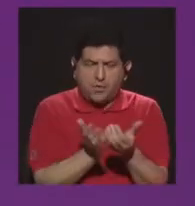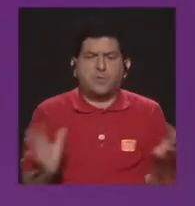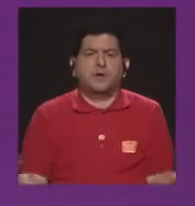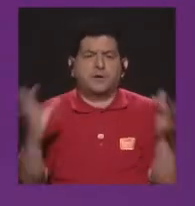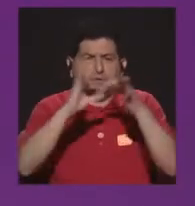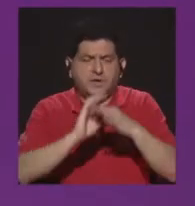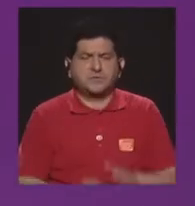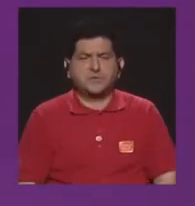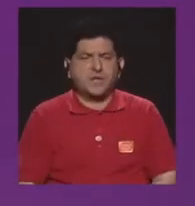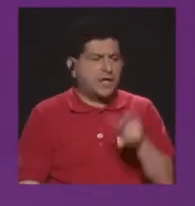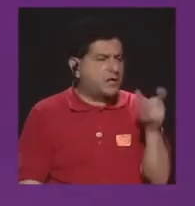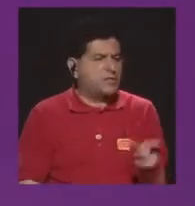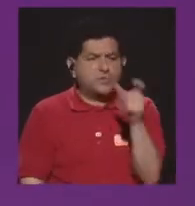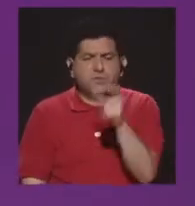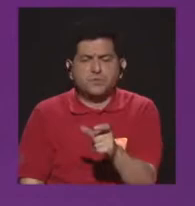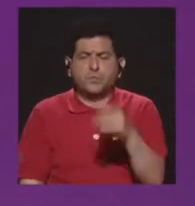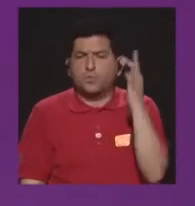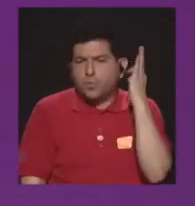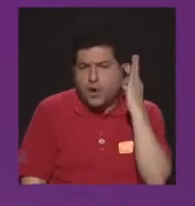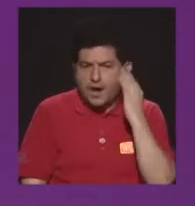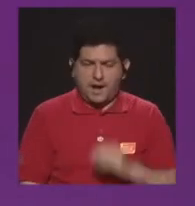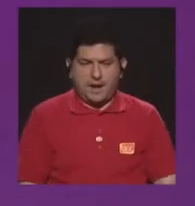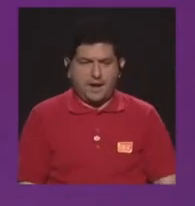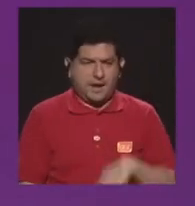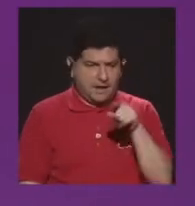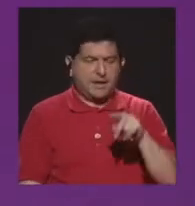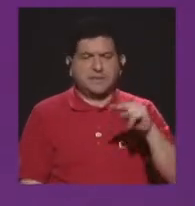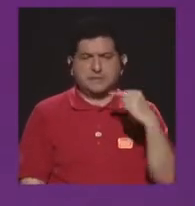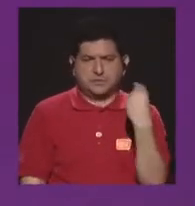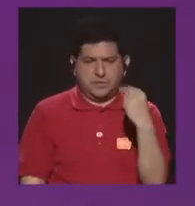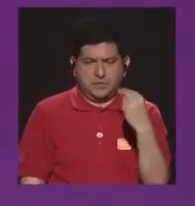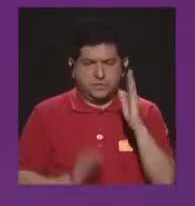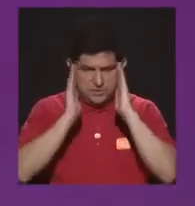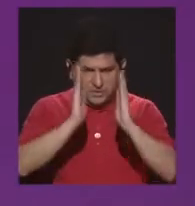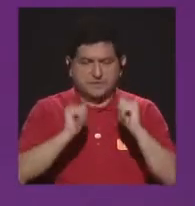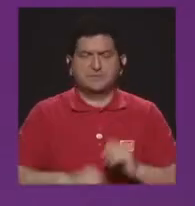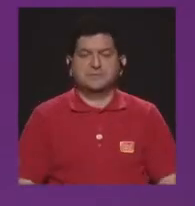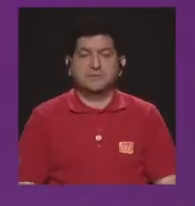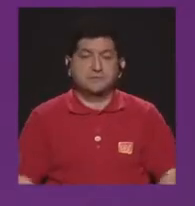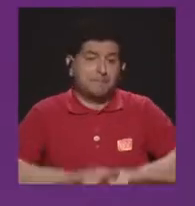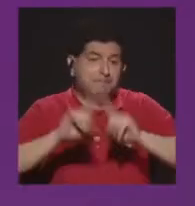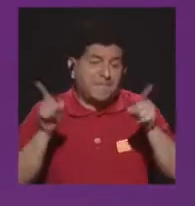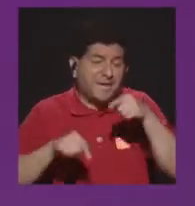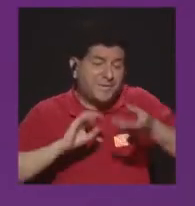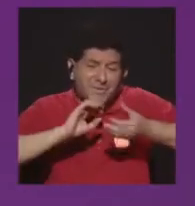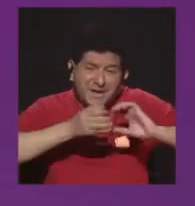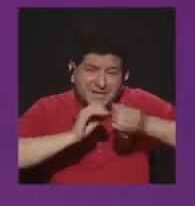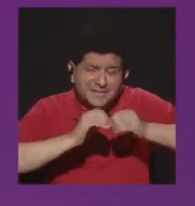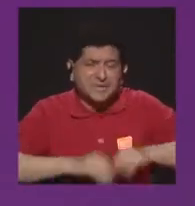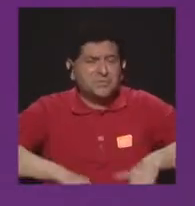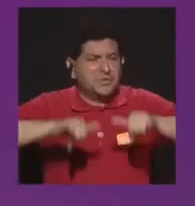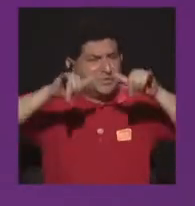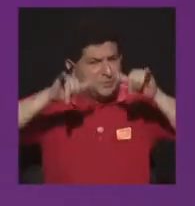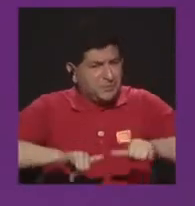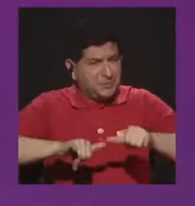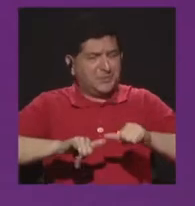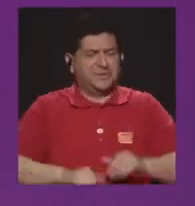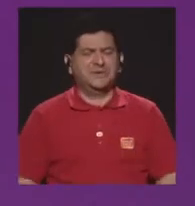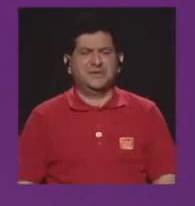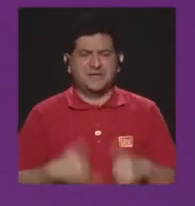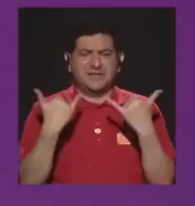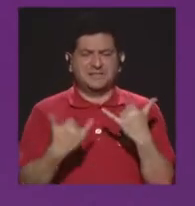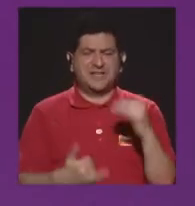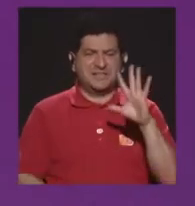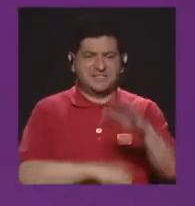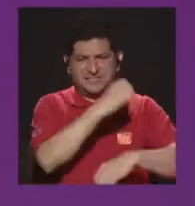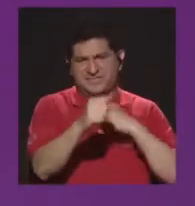con cuántas mujeres somos sujetos de las noticias. Sin embargo, ese indicador está estable desde hace